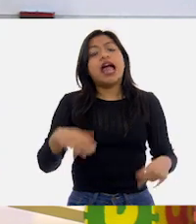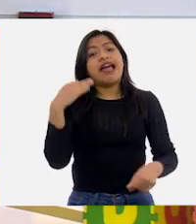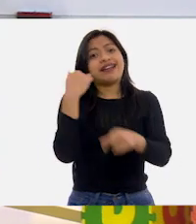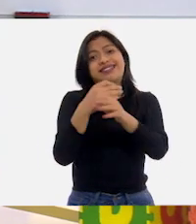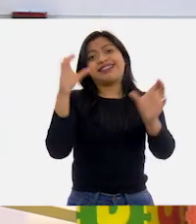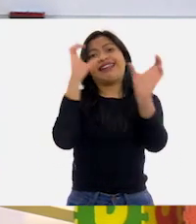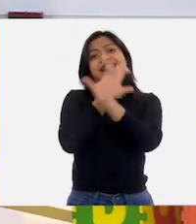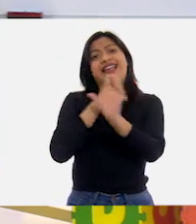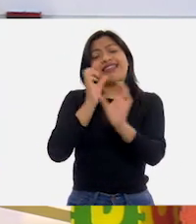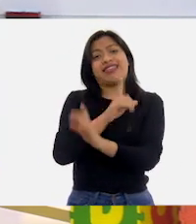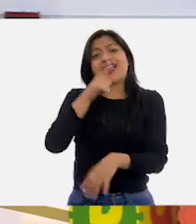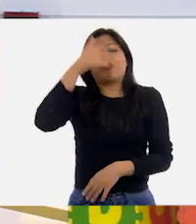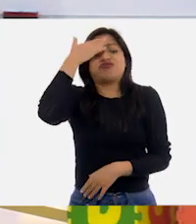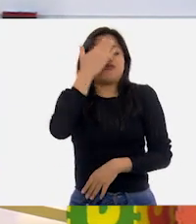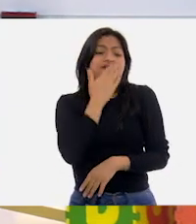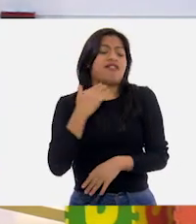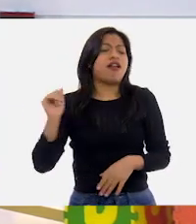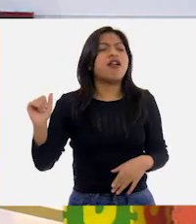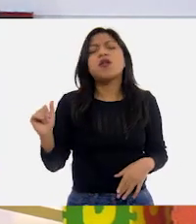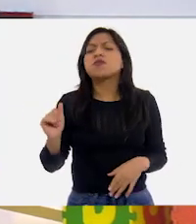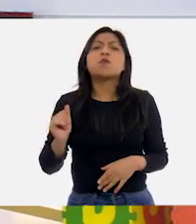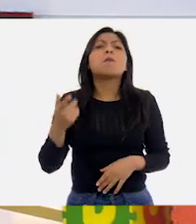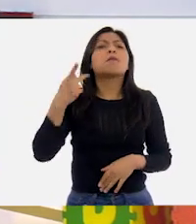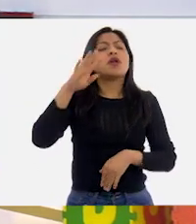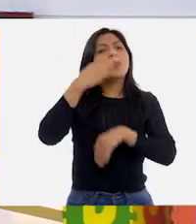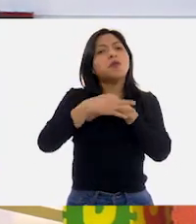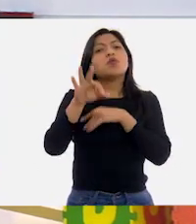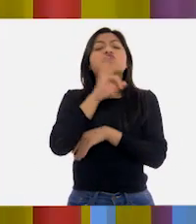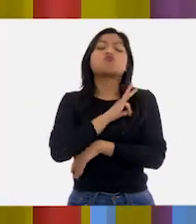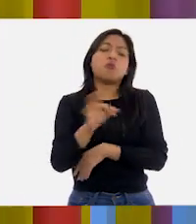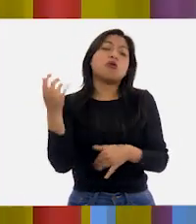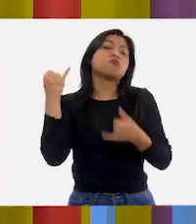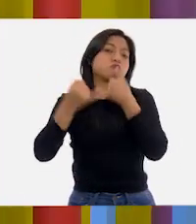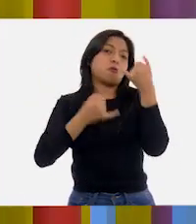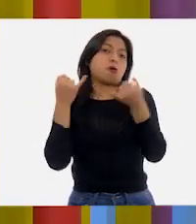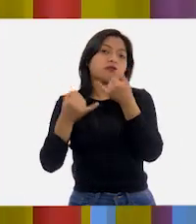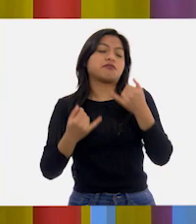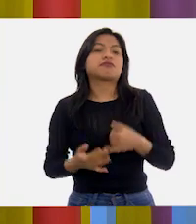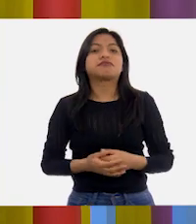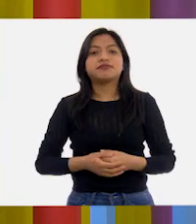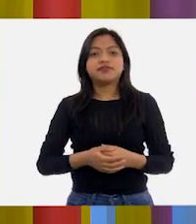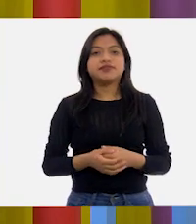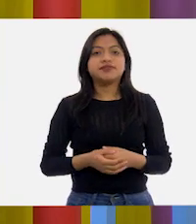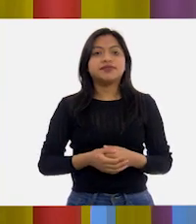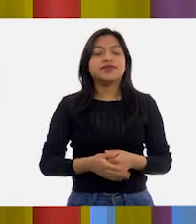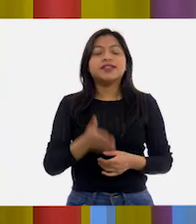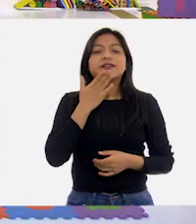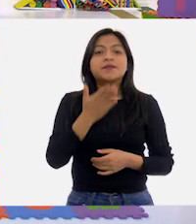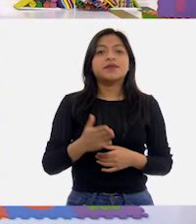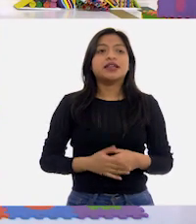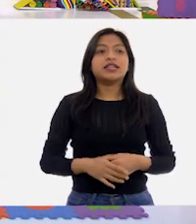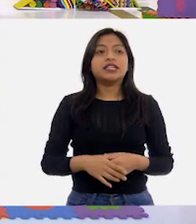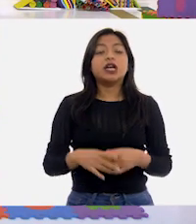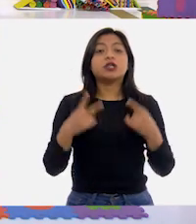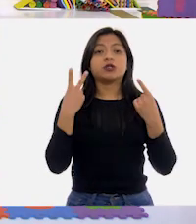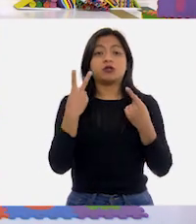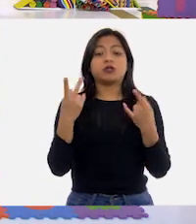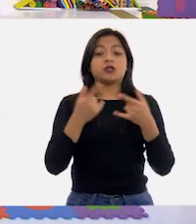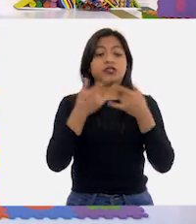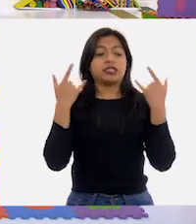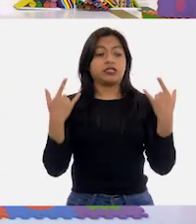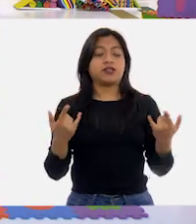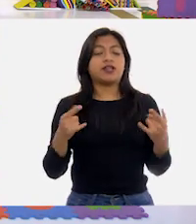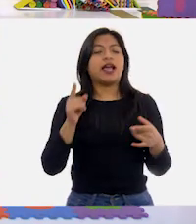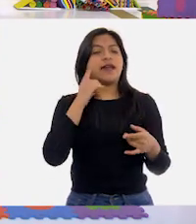no conocemos la técnica, pero pues mientras podemos jugar a eso. Sí, vamos a divertirnos. Te propongo dos anécdotas. Una que tenga